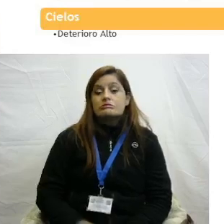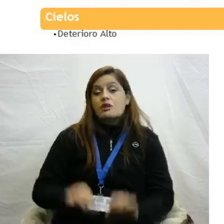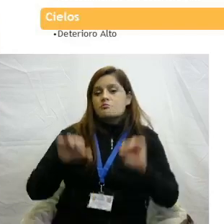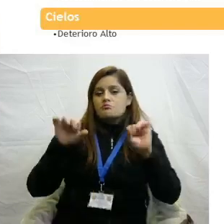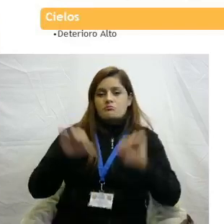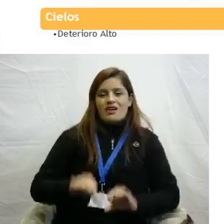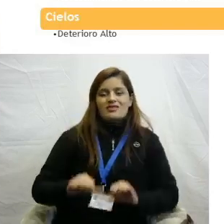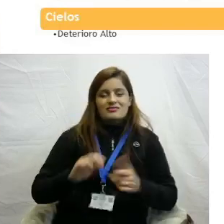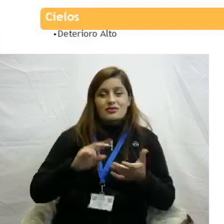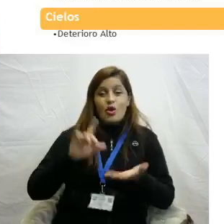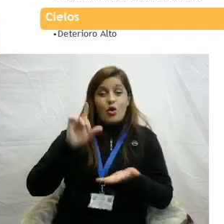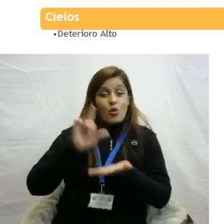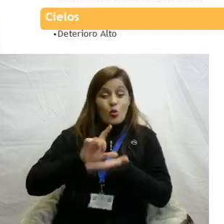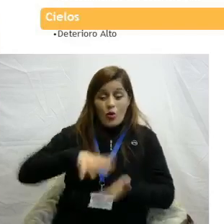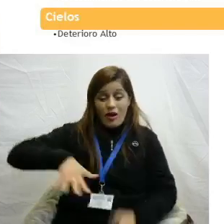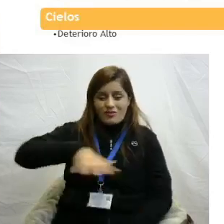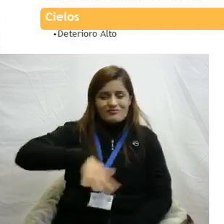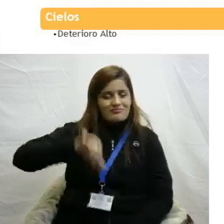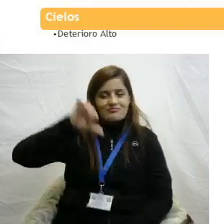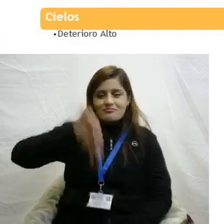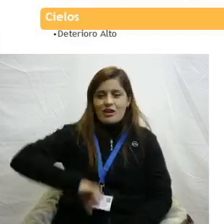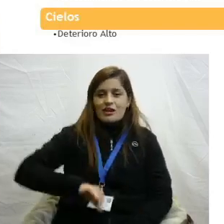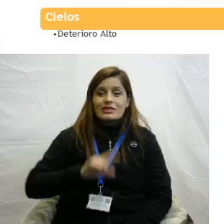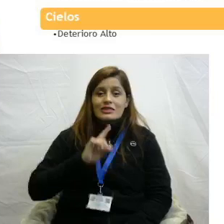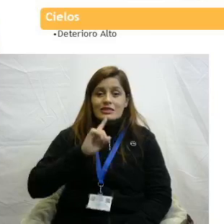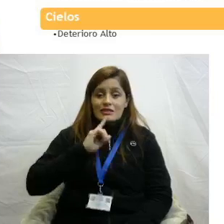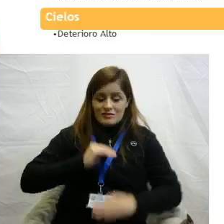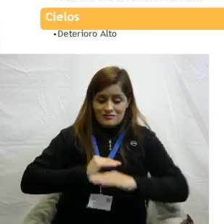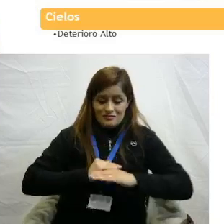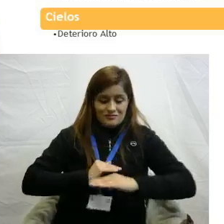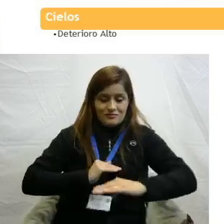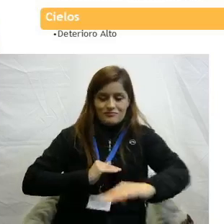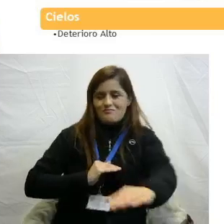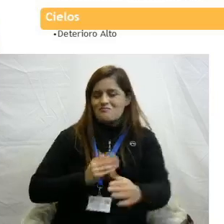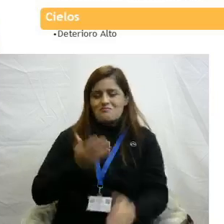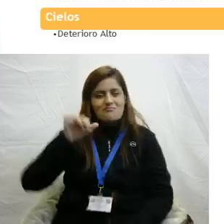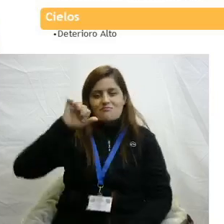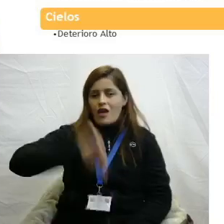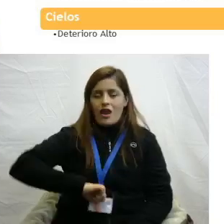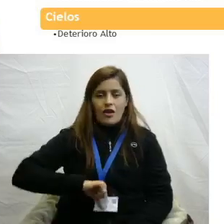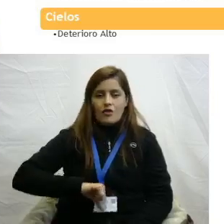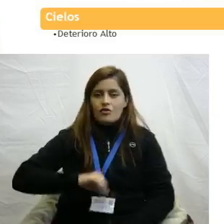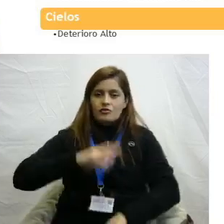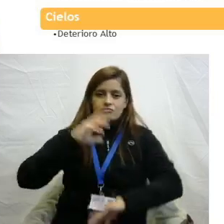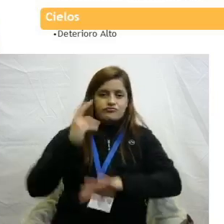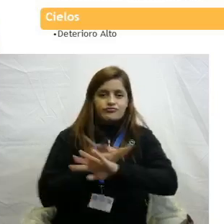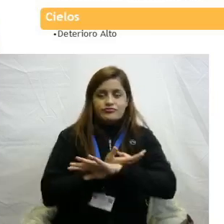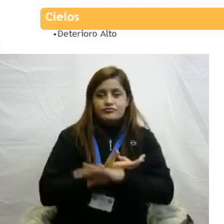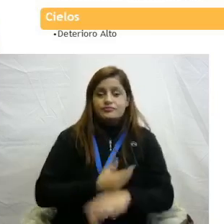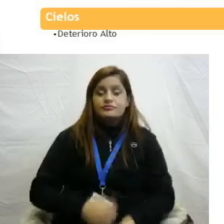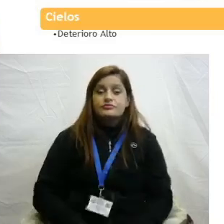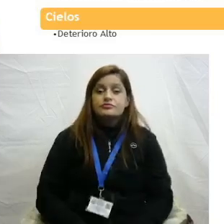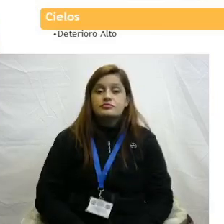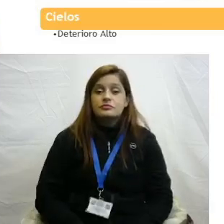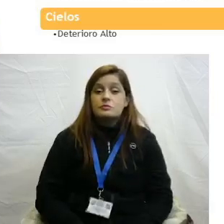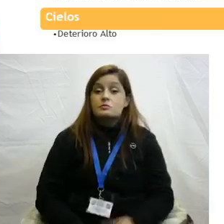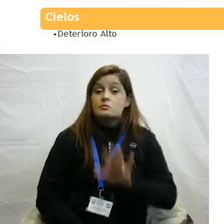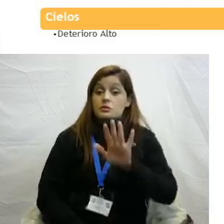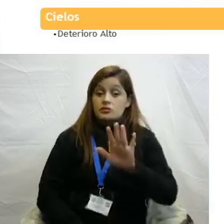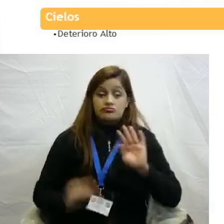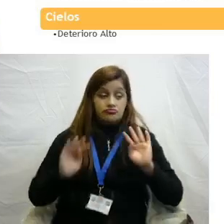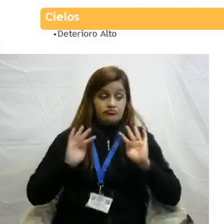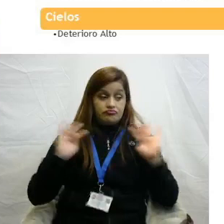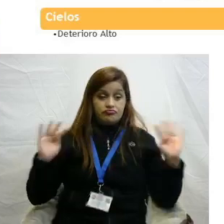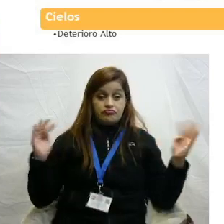Aquí hay un fibrocemento que está en muy mal estado. Sin embargo, la estructura